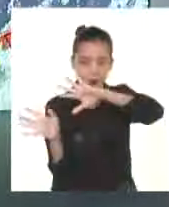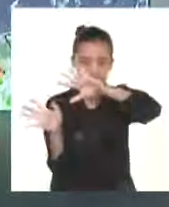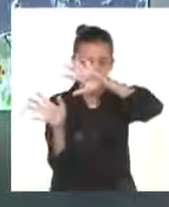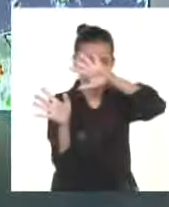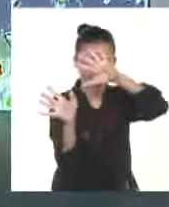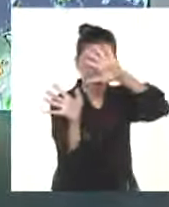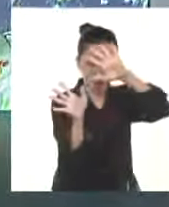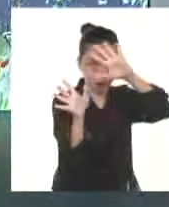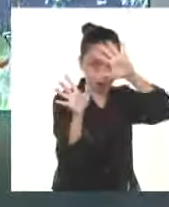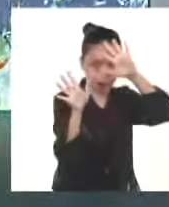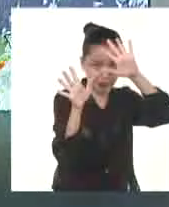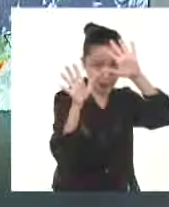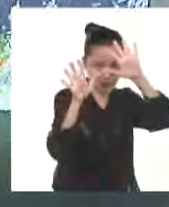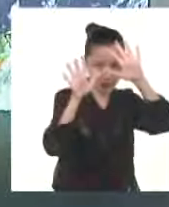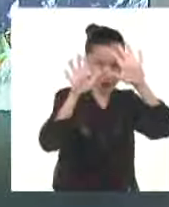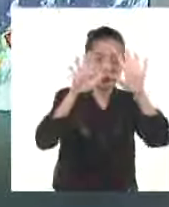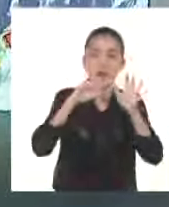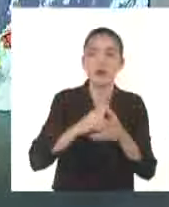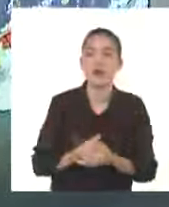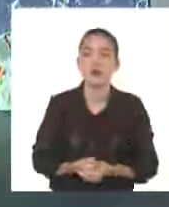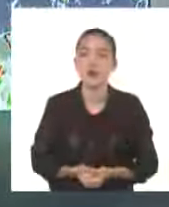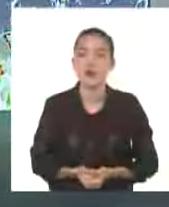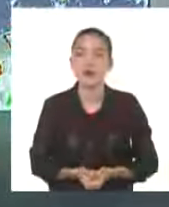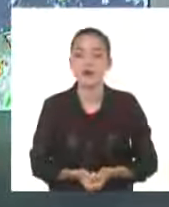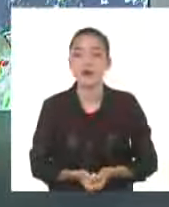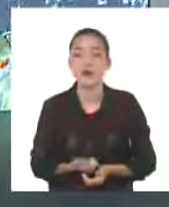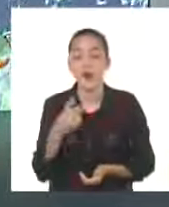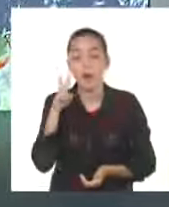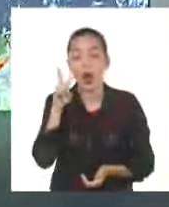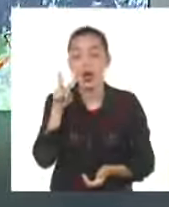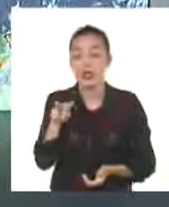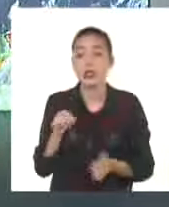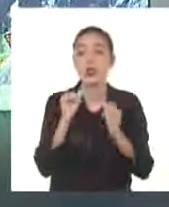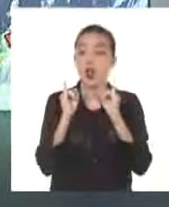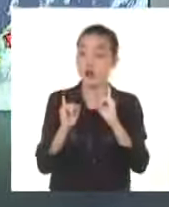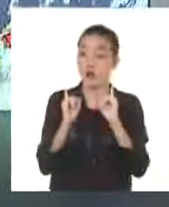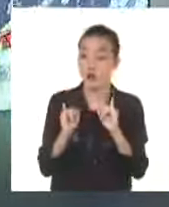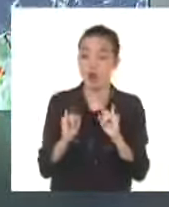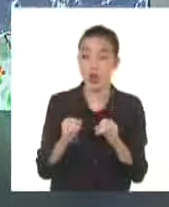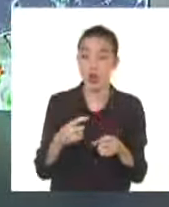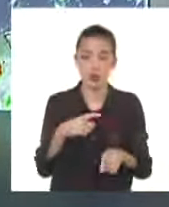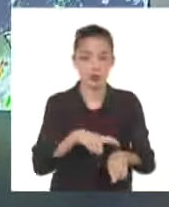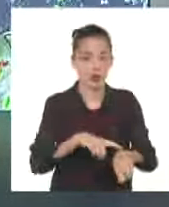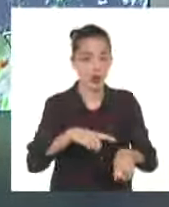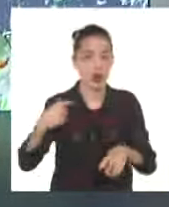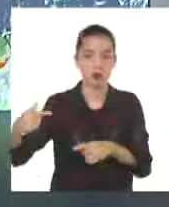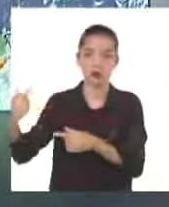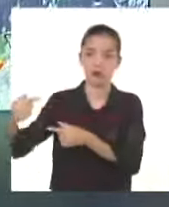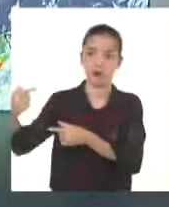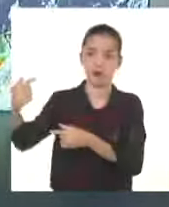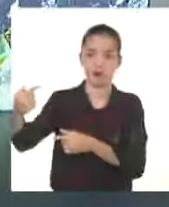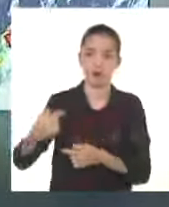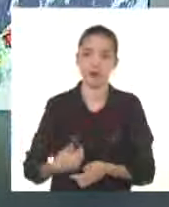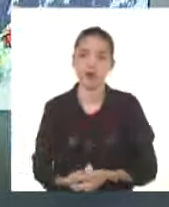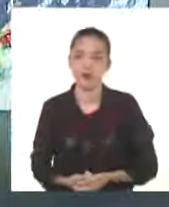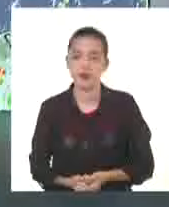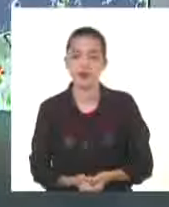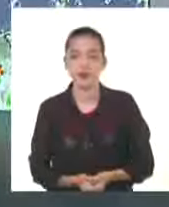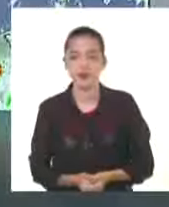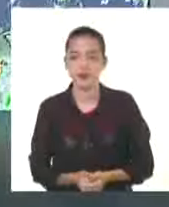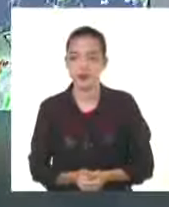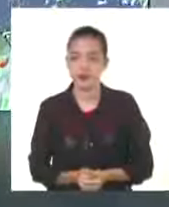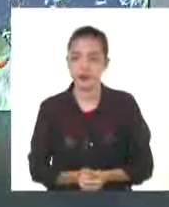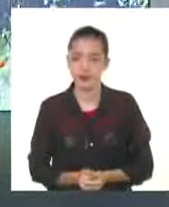por tanto, prestar atención a todas las informaciones que se emitan en las próximas horas y también en los próximos días sobre este organismo tropical, ya que una